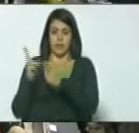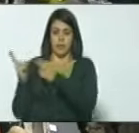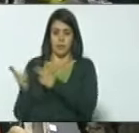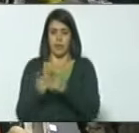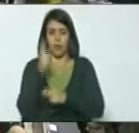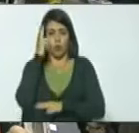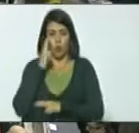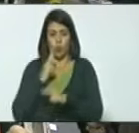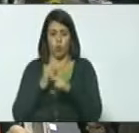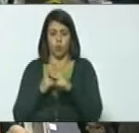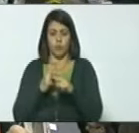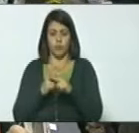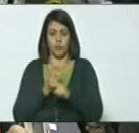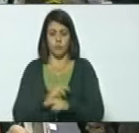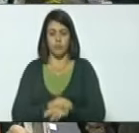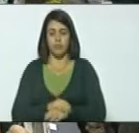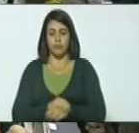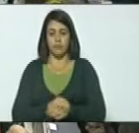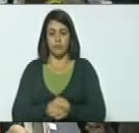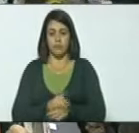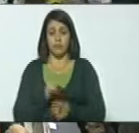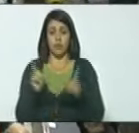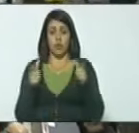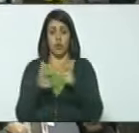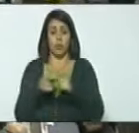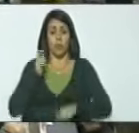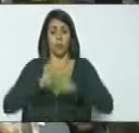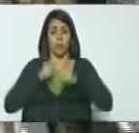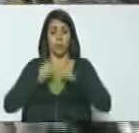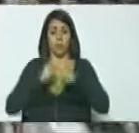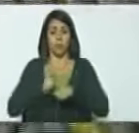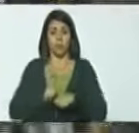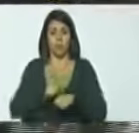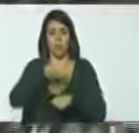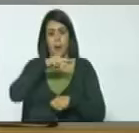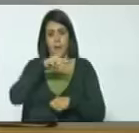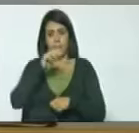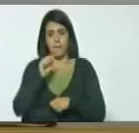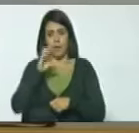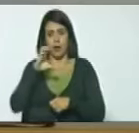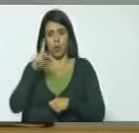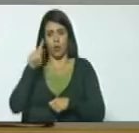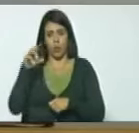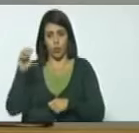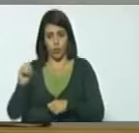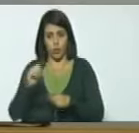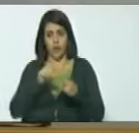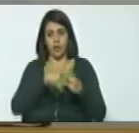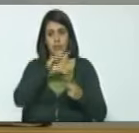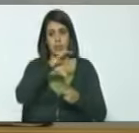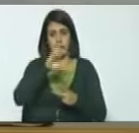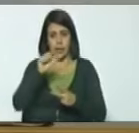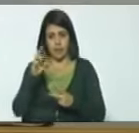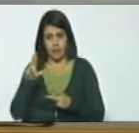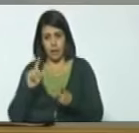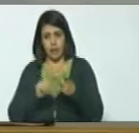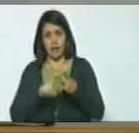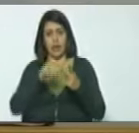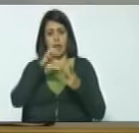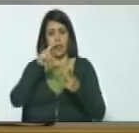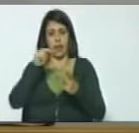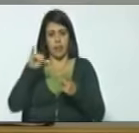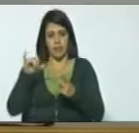invitados de honor al grupo de samba Macuto Samba Show, César Chicho Barrio,